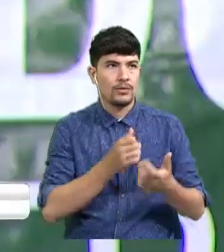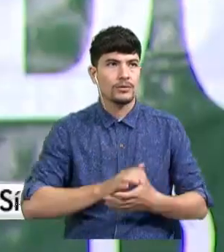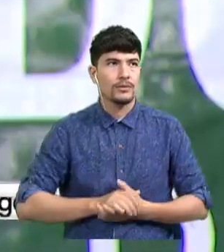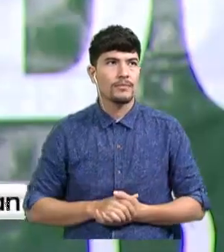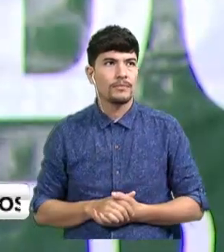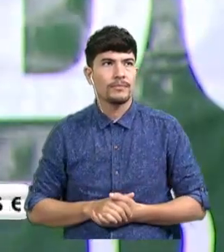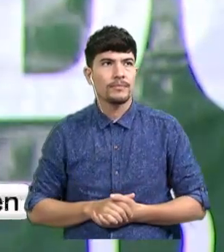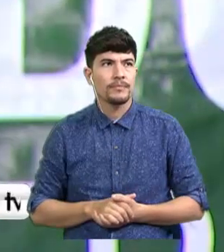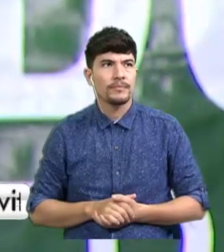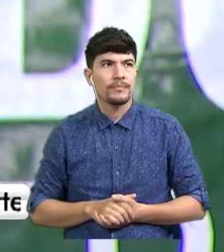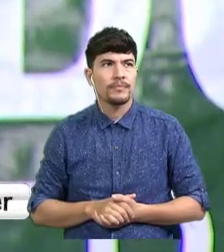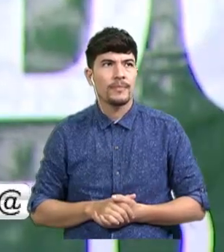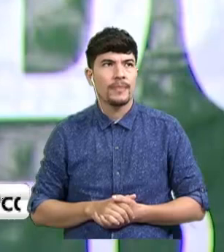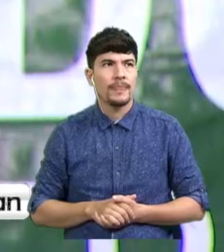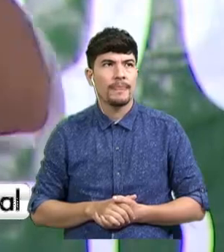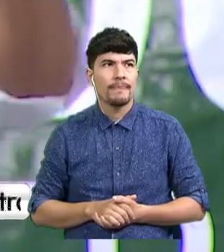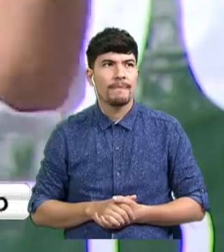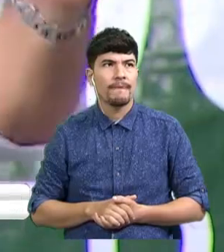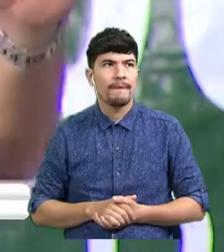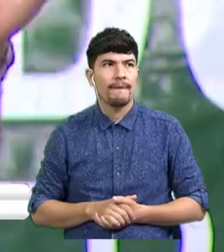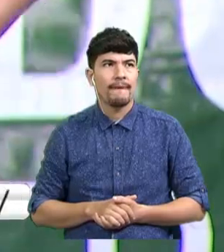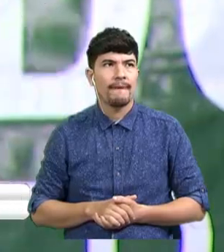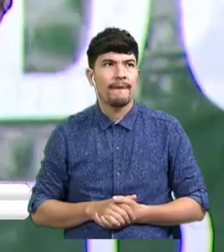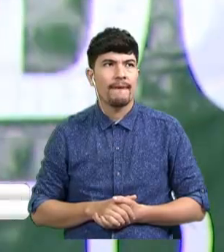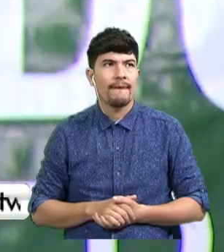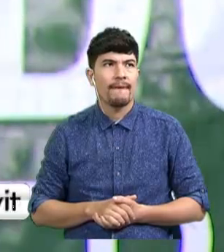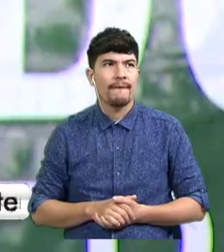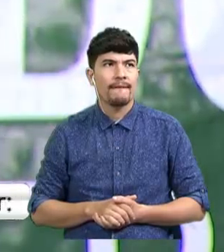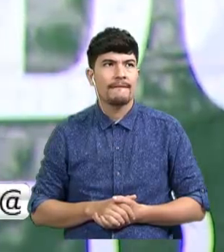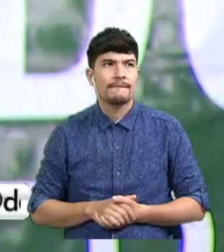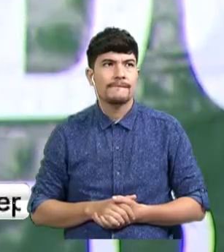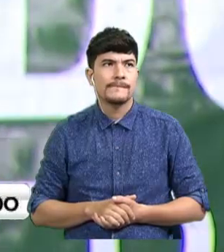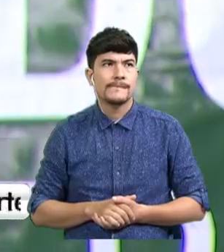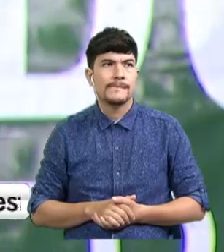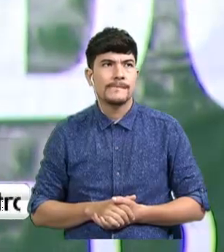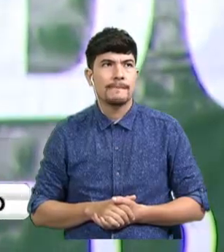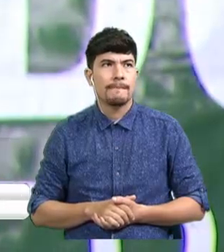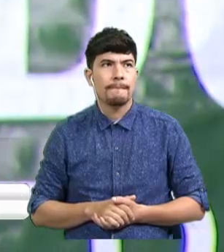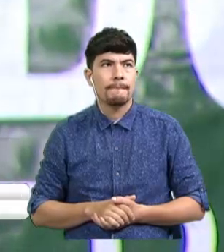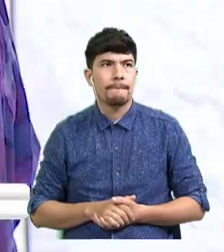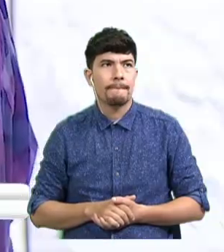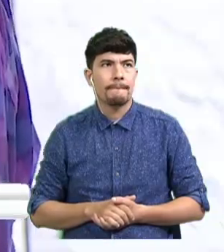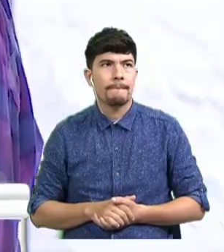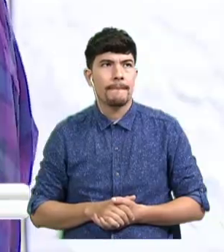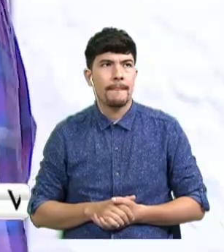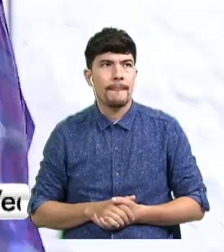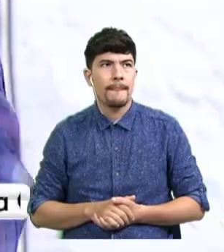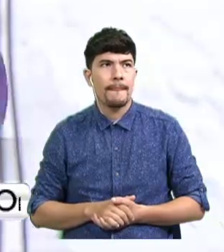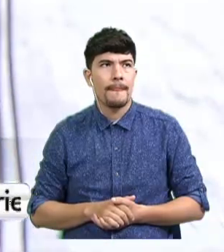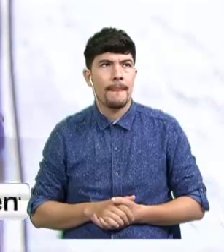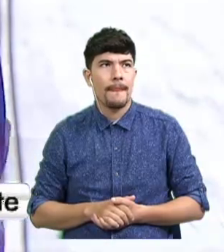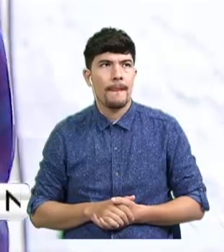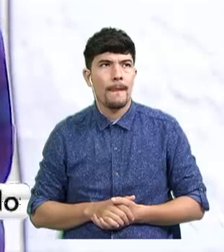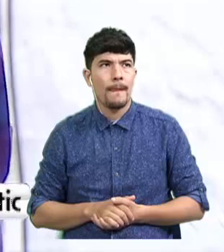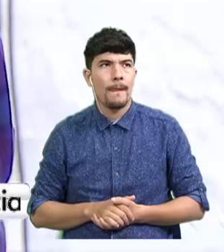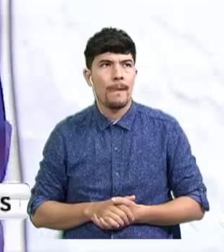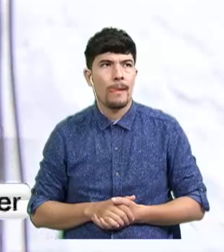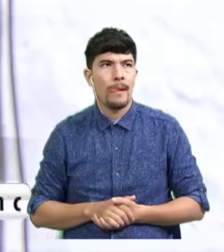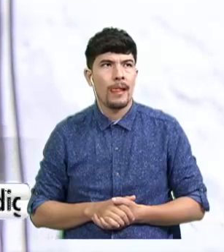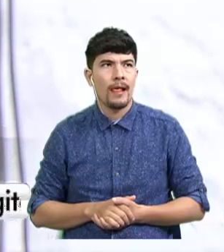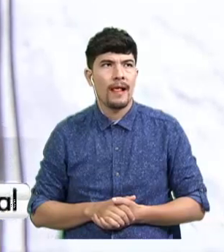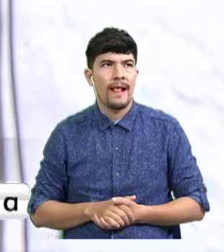Sergio. Cuéntenos de qué se trata eso. Ustedes maquilan y le ponen la marca del supermercado. Sí, señor, correcto. Lleva la marca del